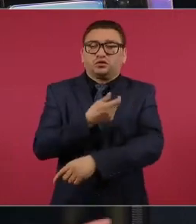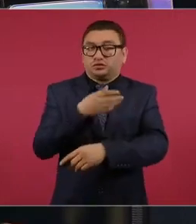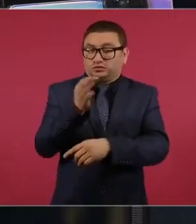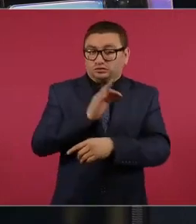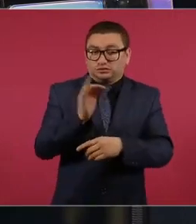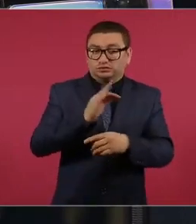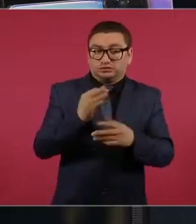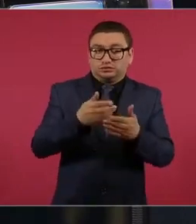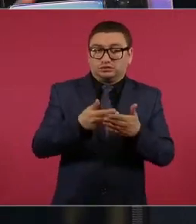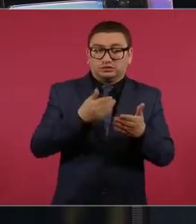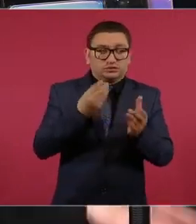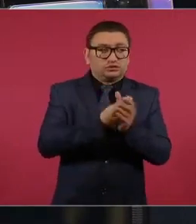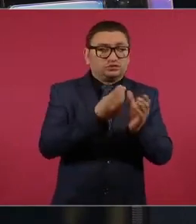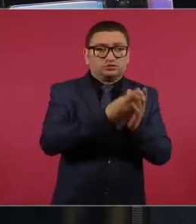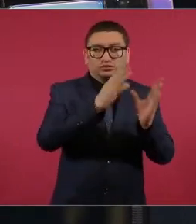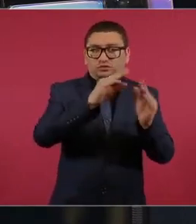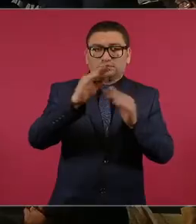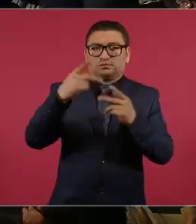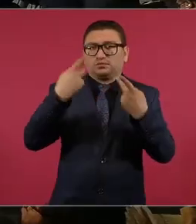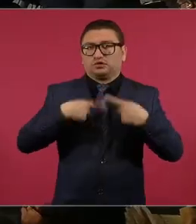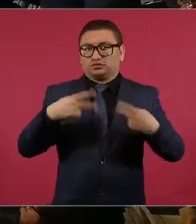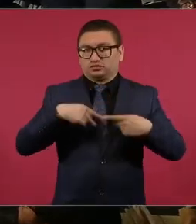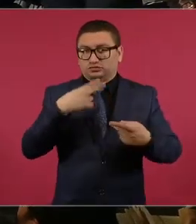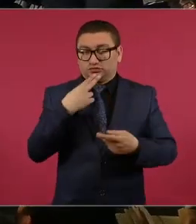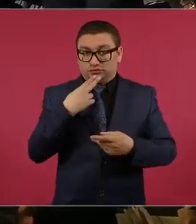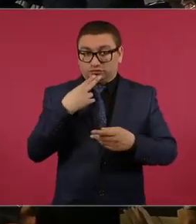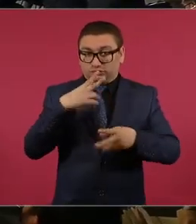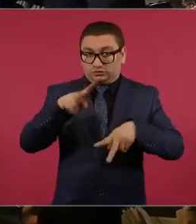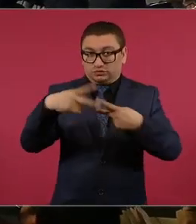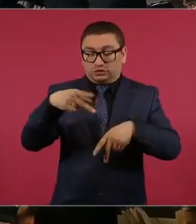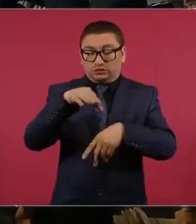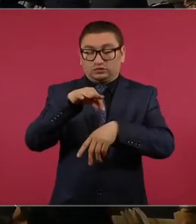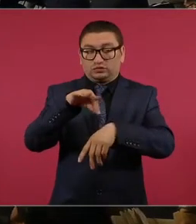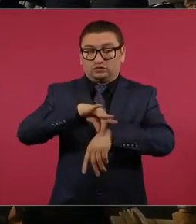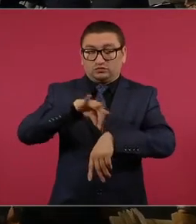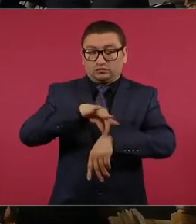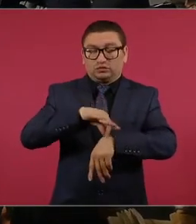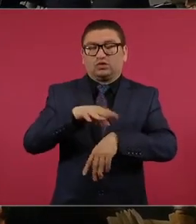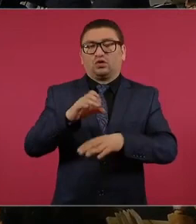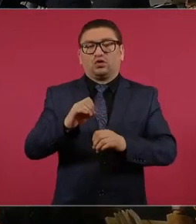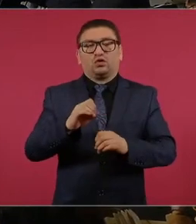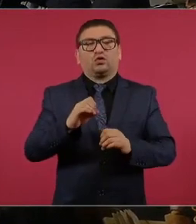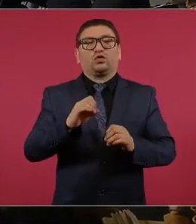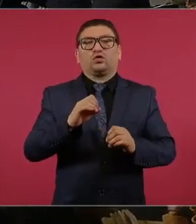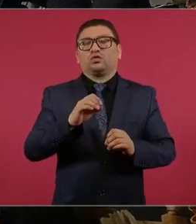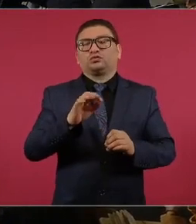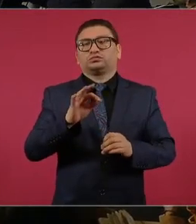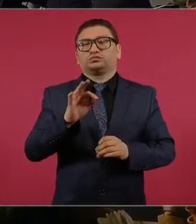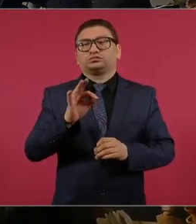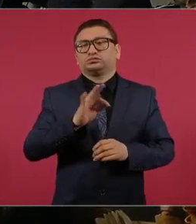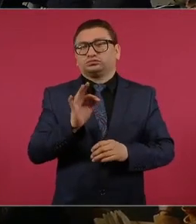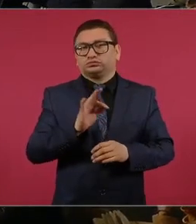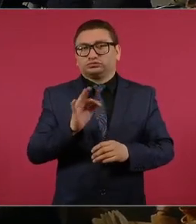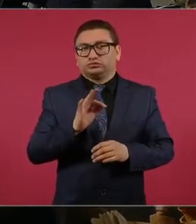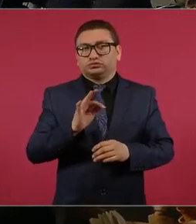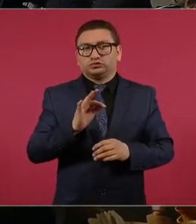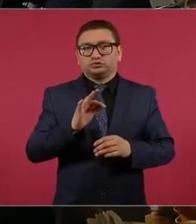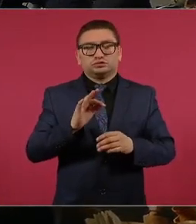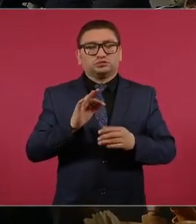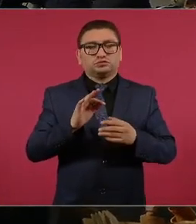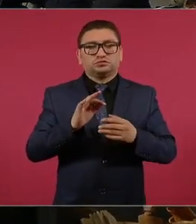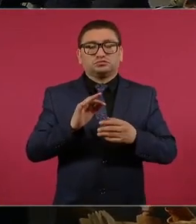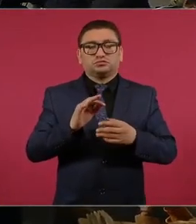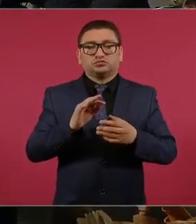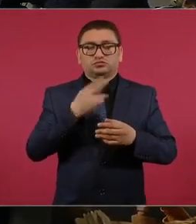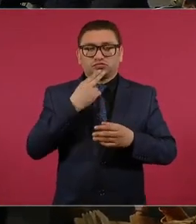entrenamiento para que en caso de que así sea la aplicación pudiera eh eh ser de una forma más eh transparente y